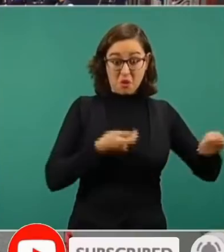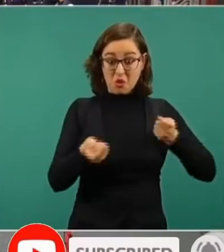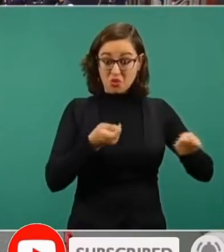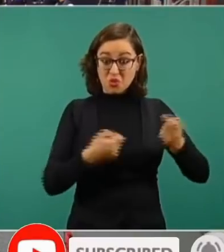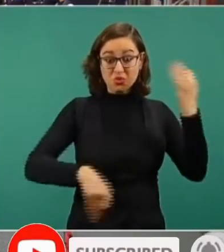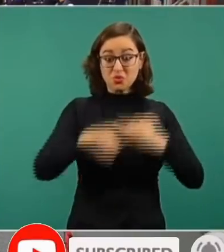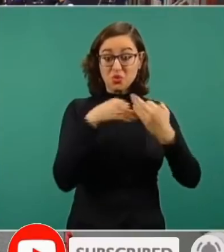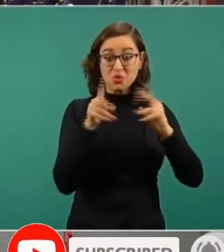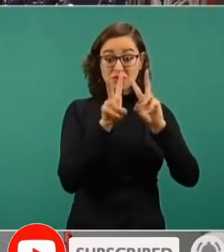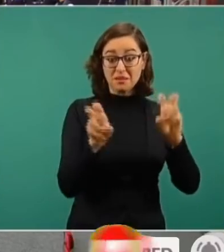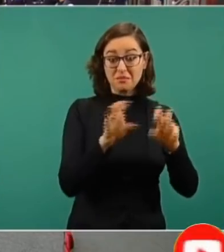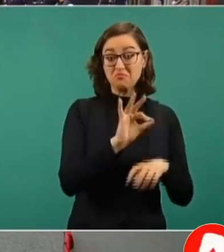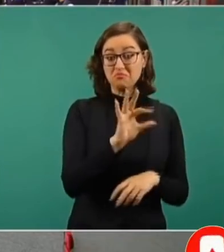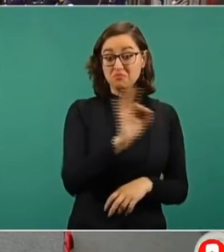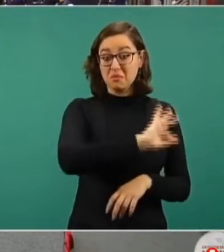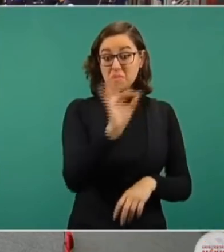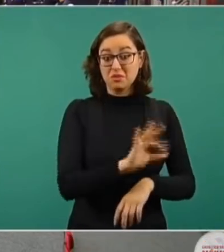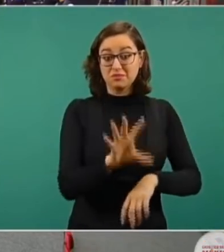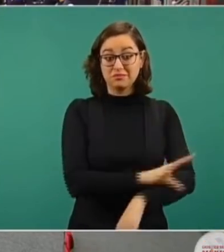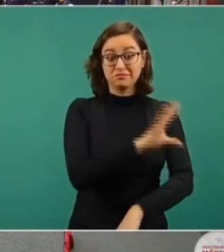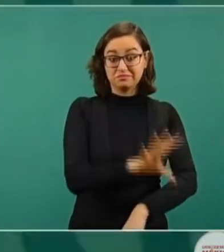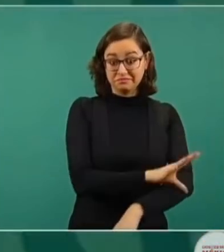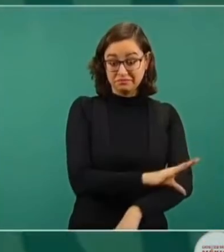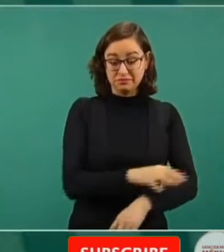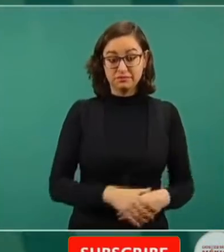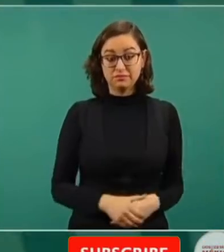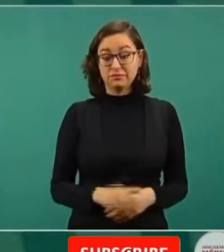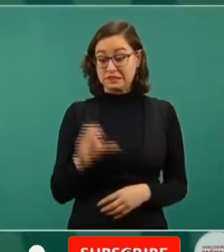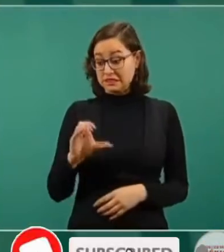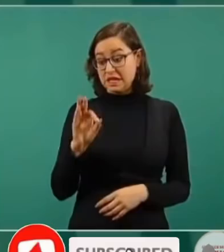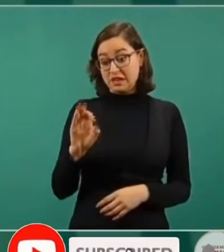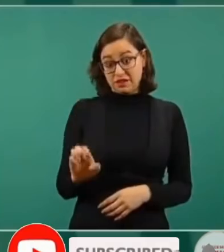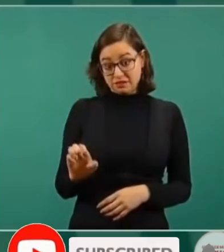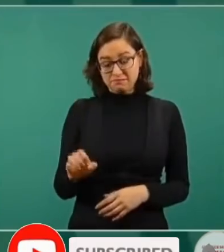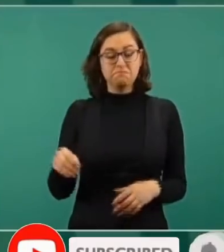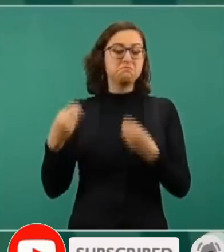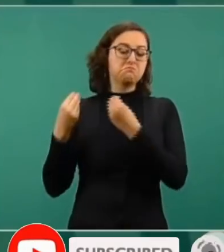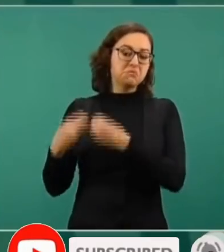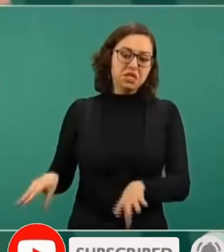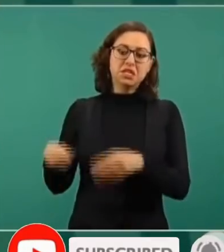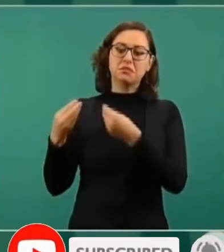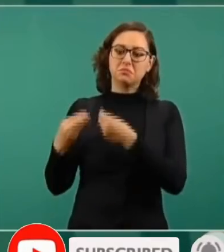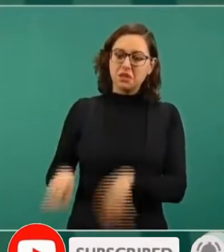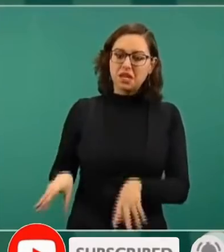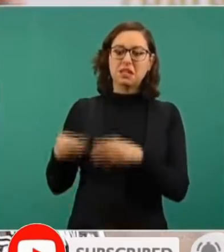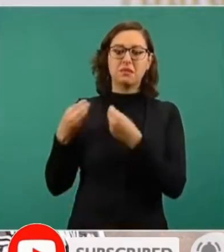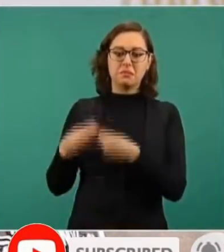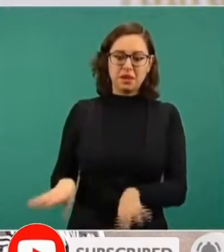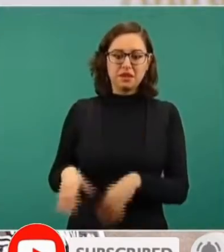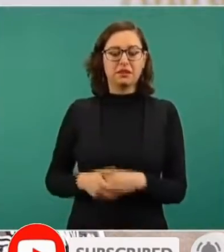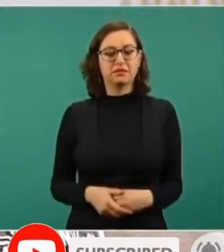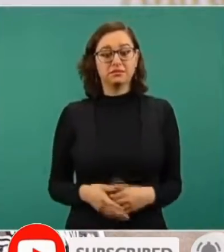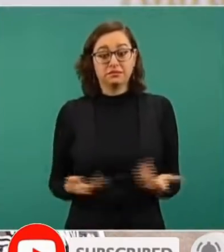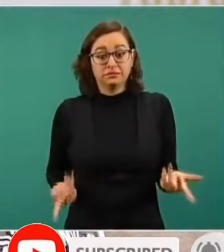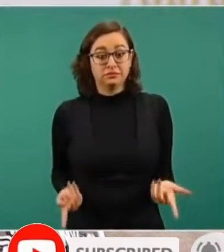Nuevas pérdidas para la CFE, con ese contrato que les pagamos el 100%, aunque